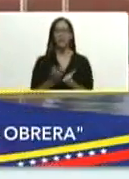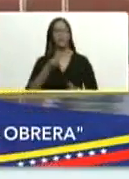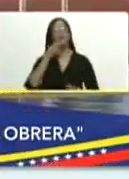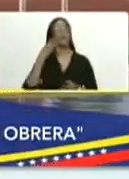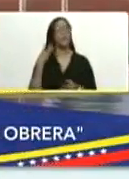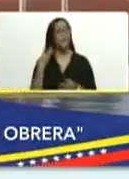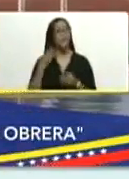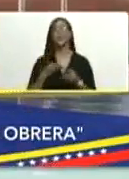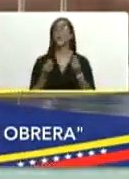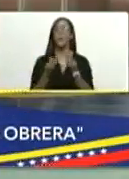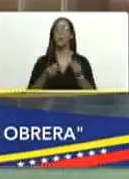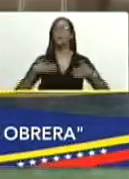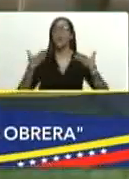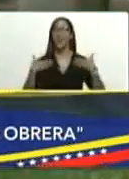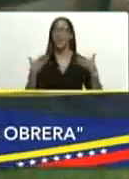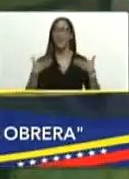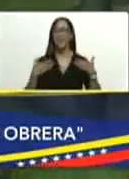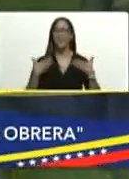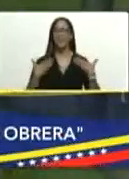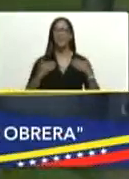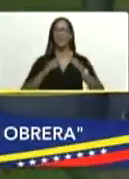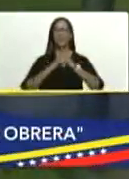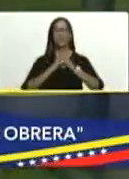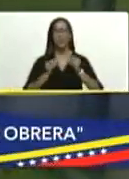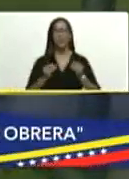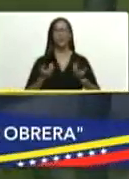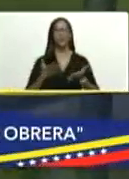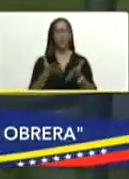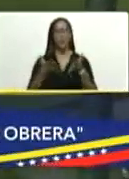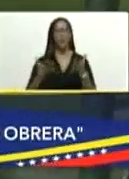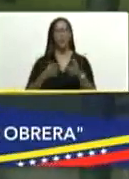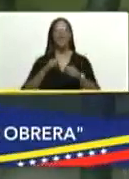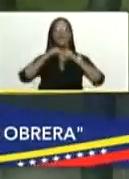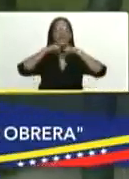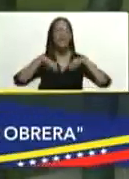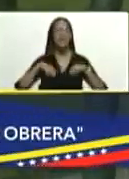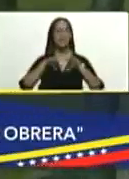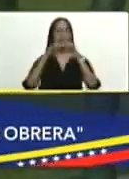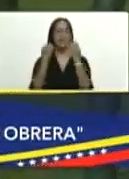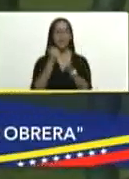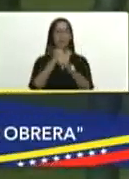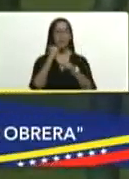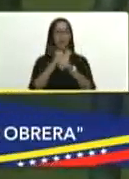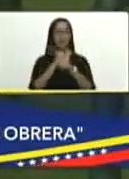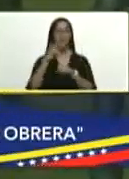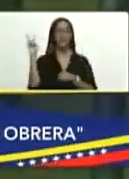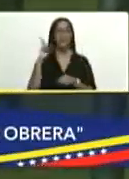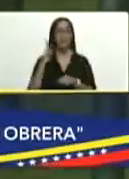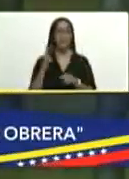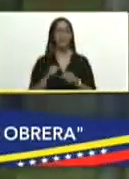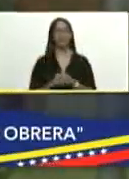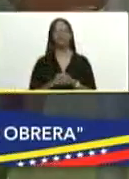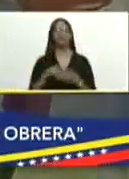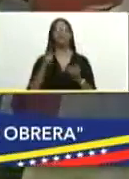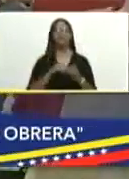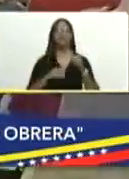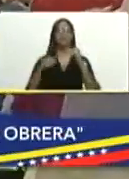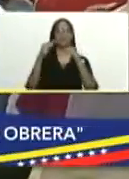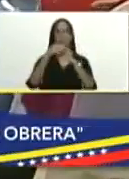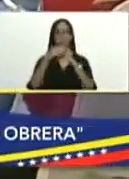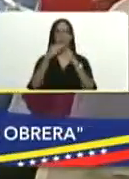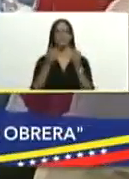con mucha alegría todos los grandes logros el milagro de la clase Obrera venezolana y de la soledad guayanesa sustituir